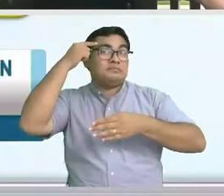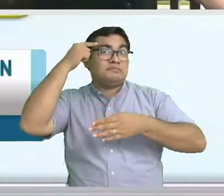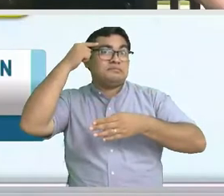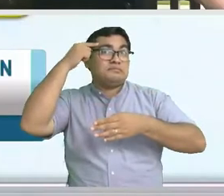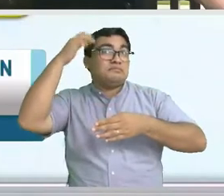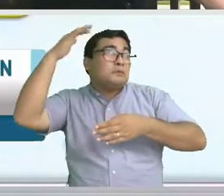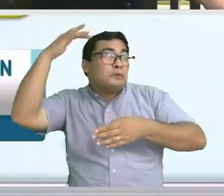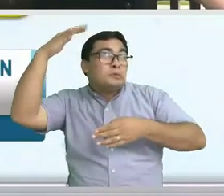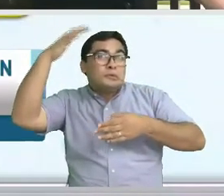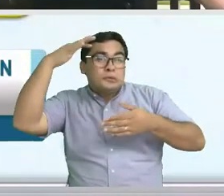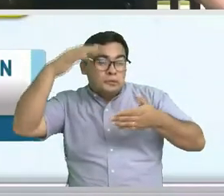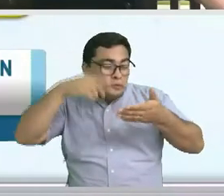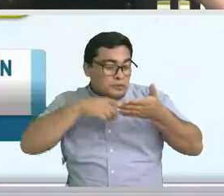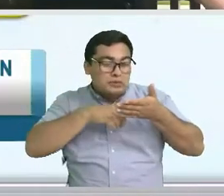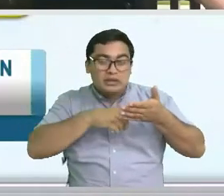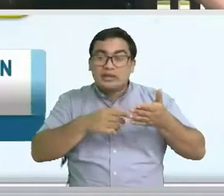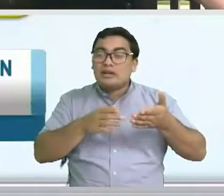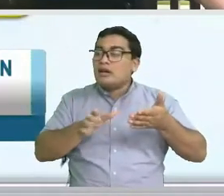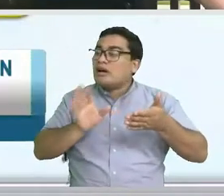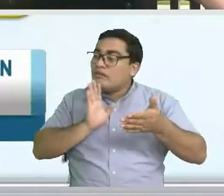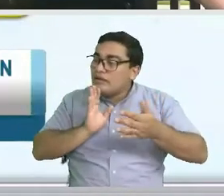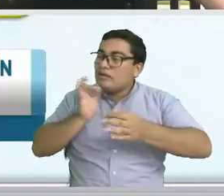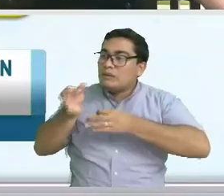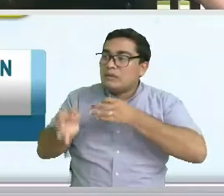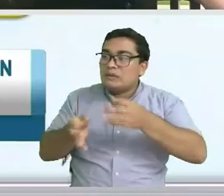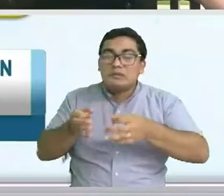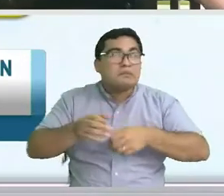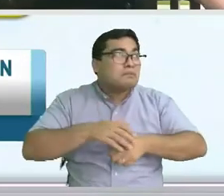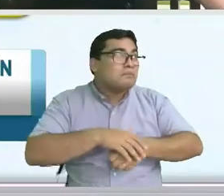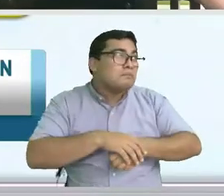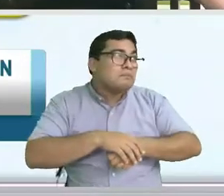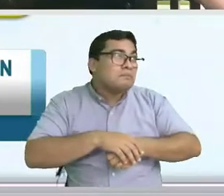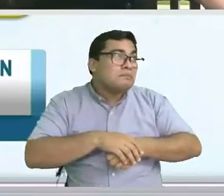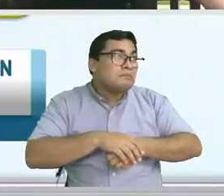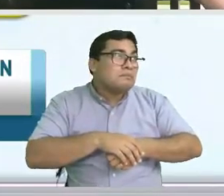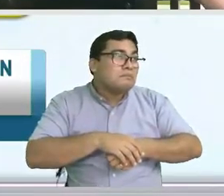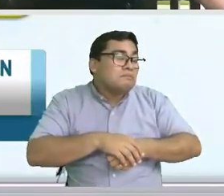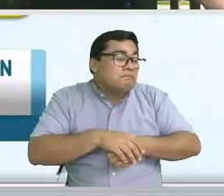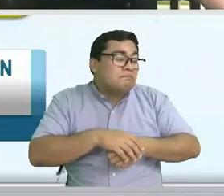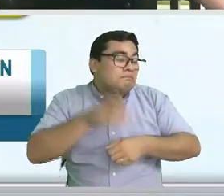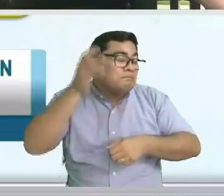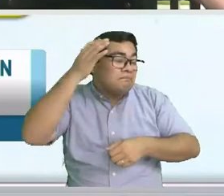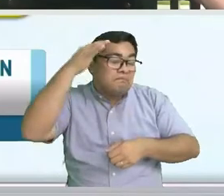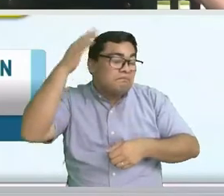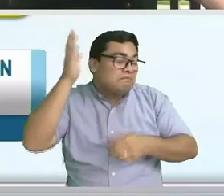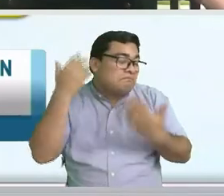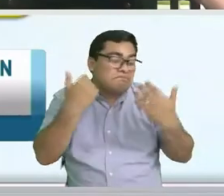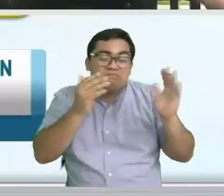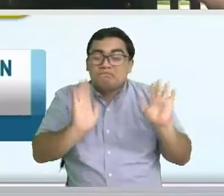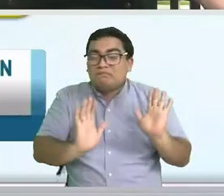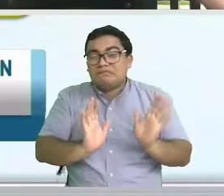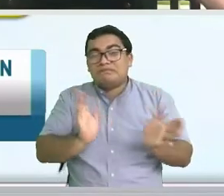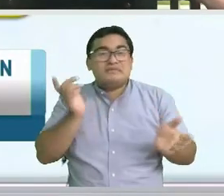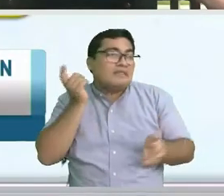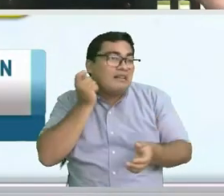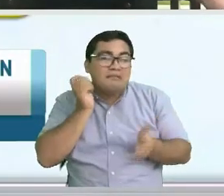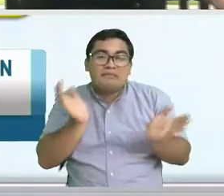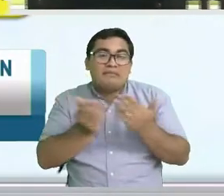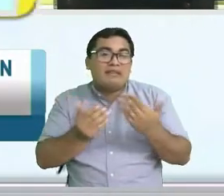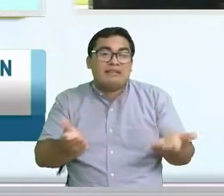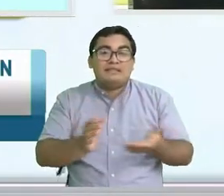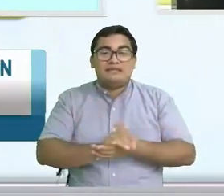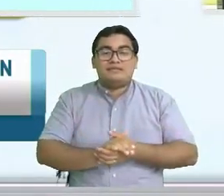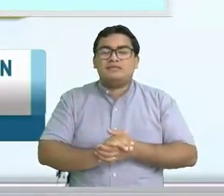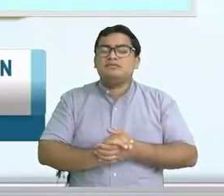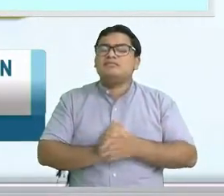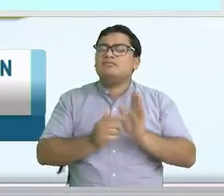pueden hacer eso, y usted le puede estar hablando, y ellos pueden estar enfrente tuyo, y no te escuchan. Okay. Ahora, ¿en qué edad se manifiesta